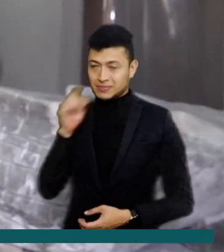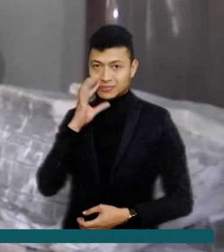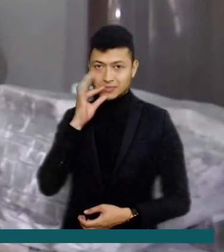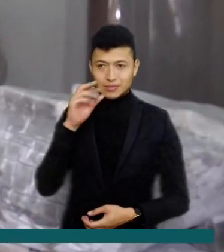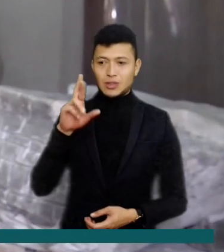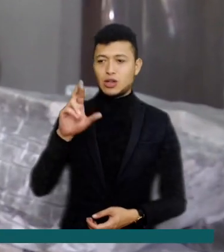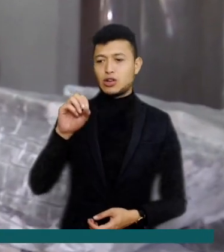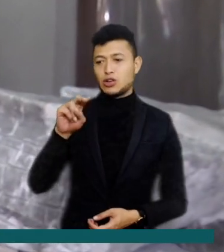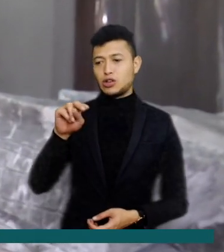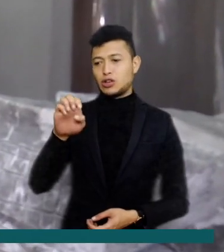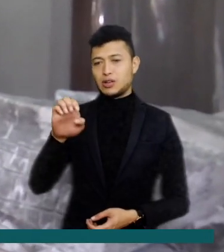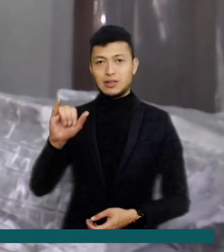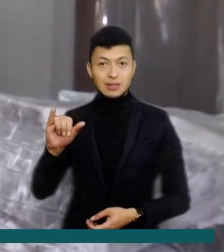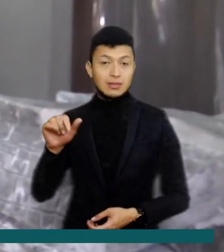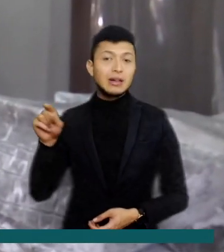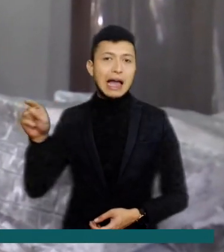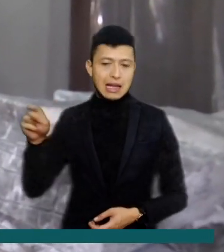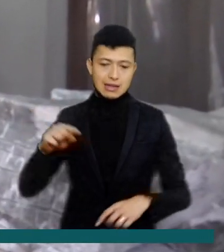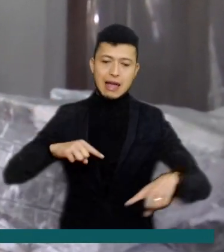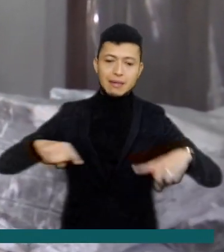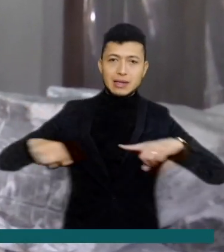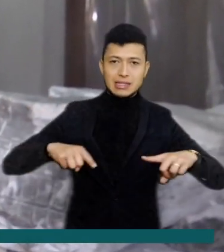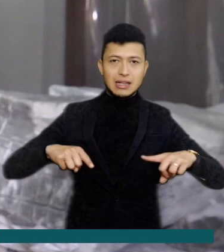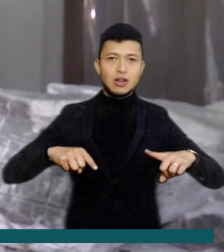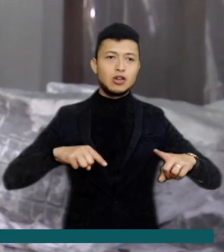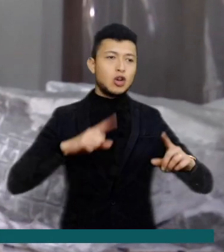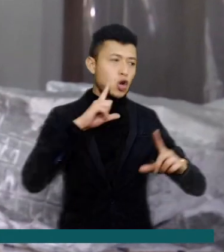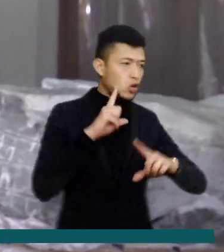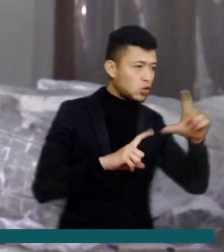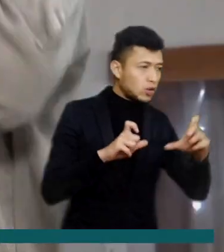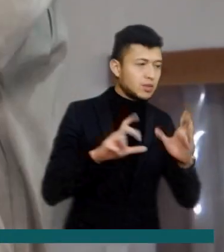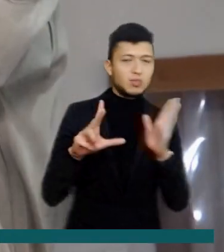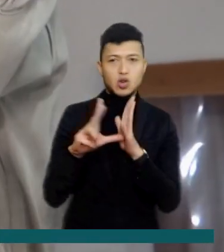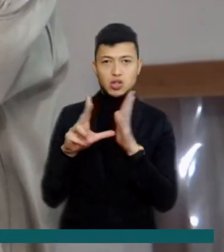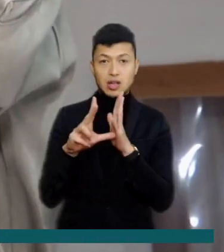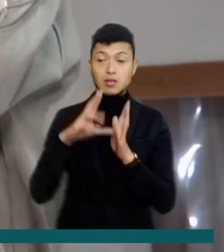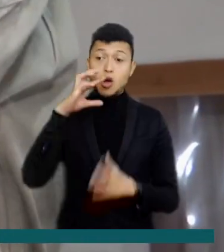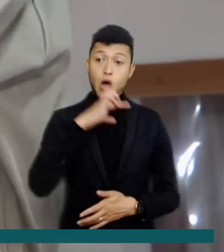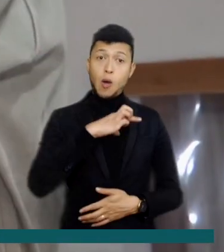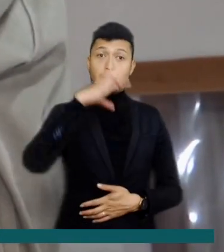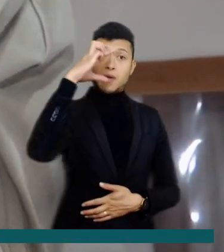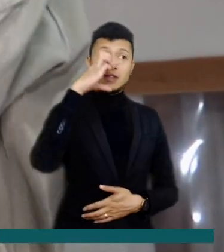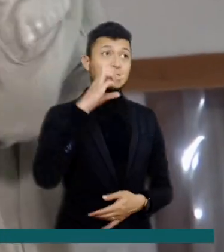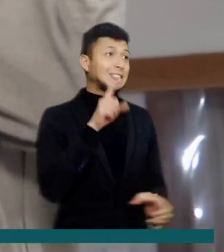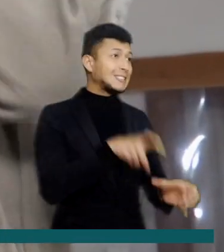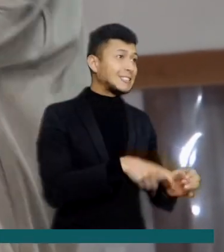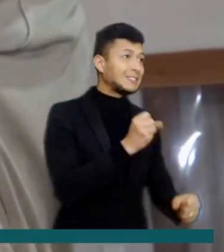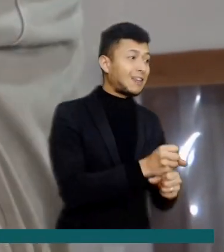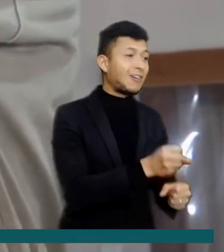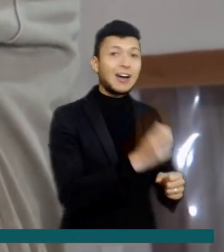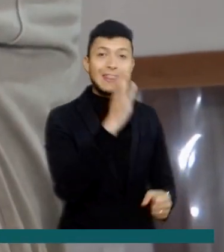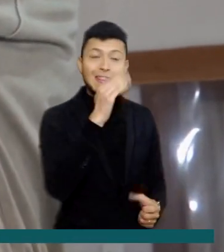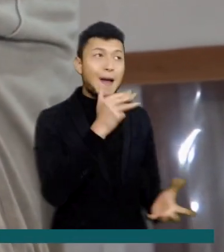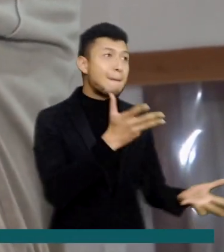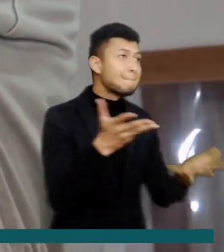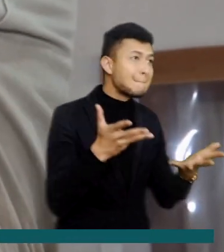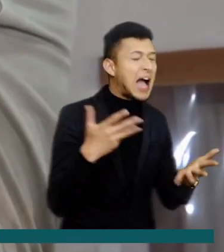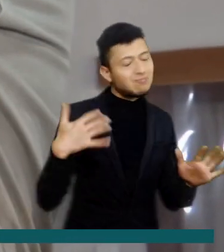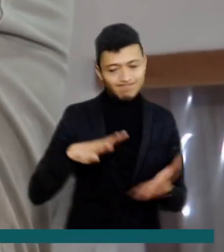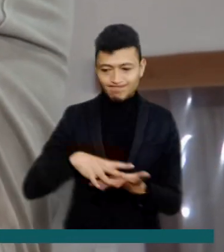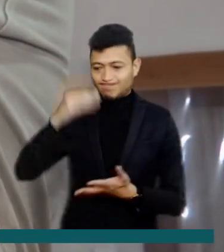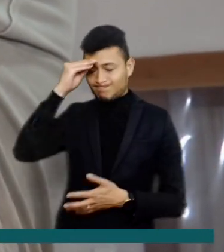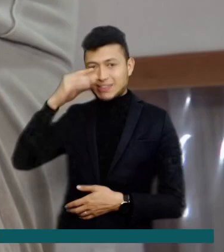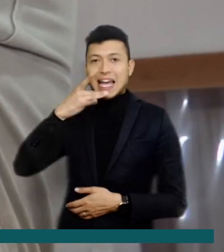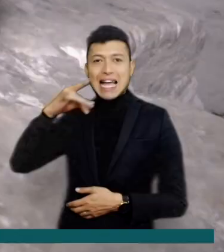Ronnie Martínez es administrador turístico y hotelero, pero al no encontrar trabajo en su profesión, decidió aprender el arte